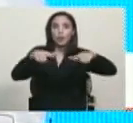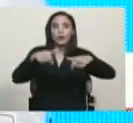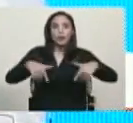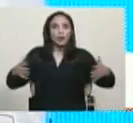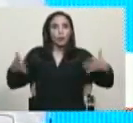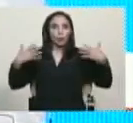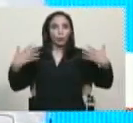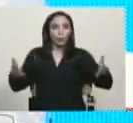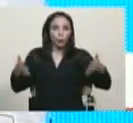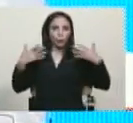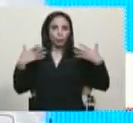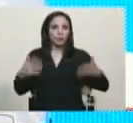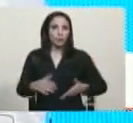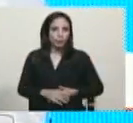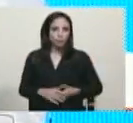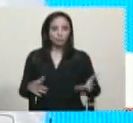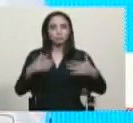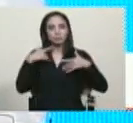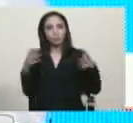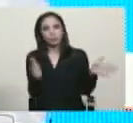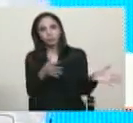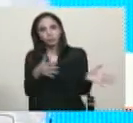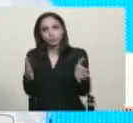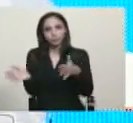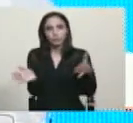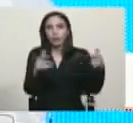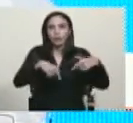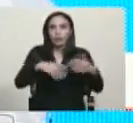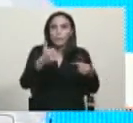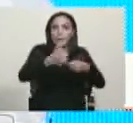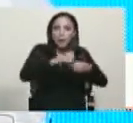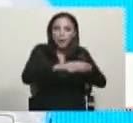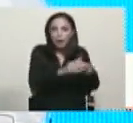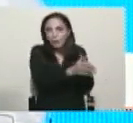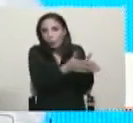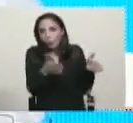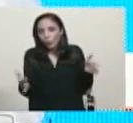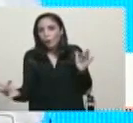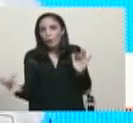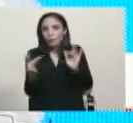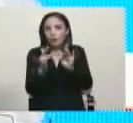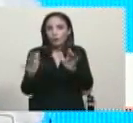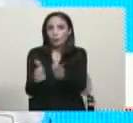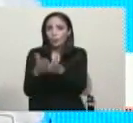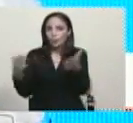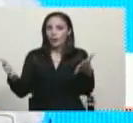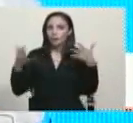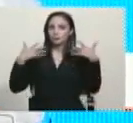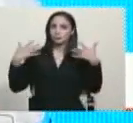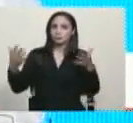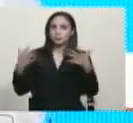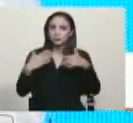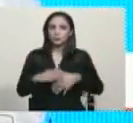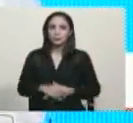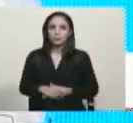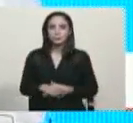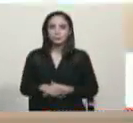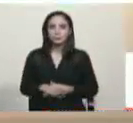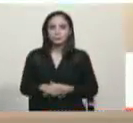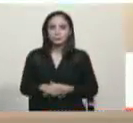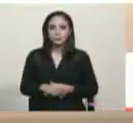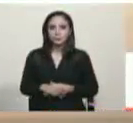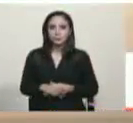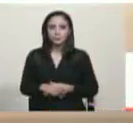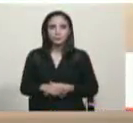del lago de Maracaibo a la brisa fresca del Caribe cumanés. Desde la cuna de Rafael Urdaneta a